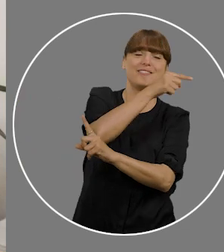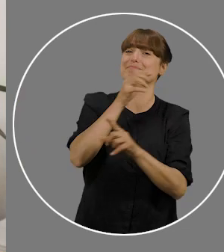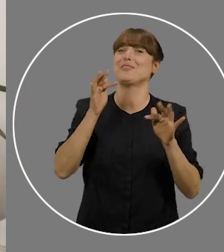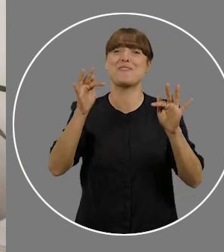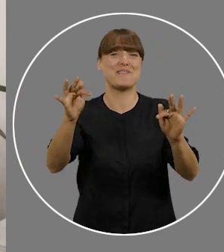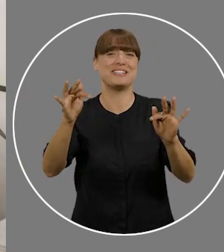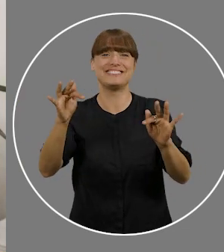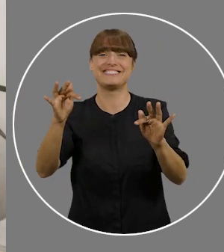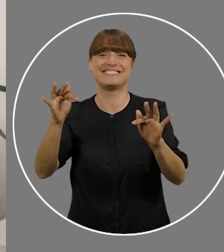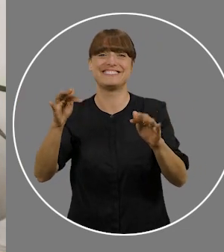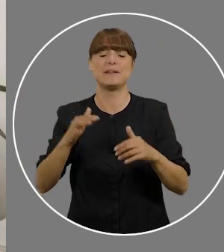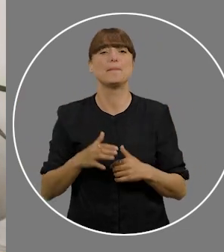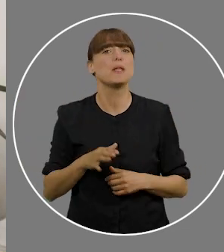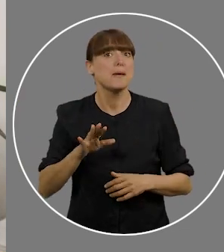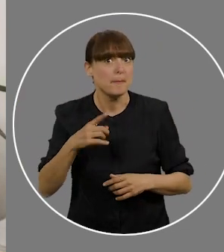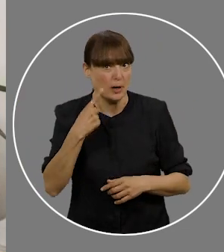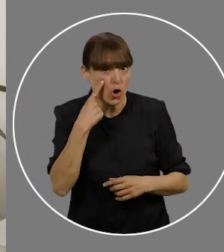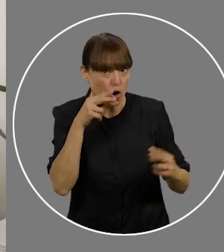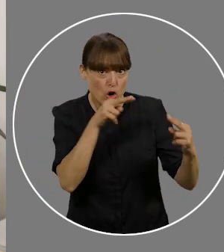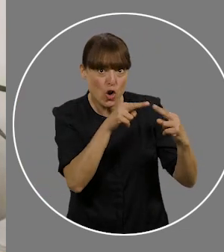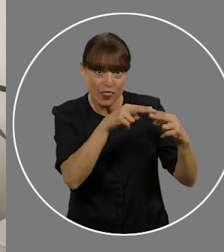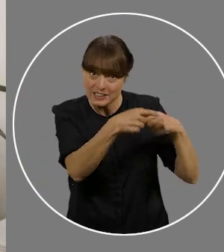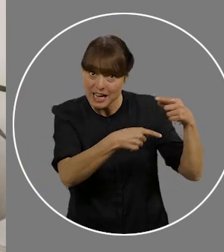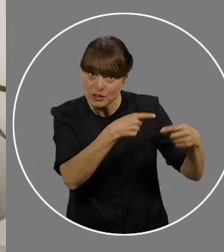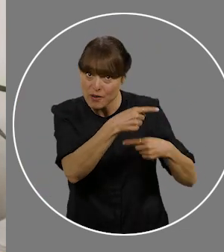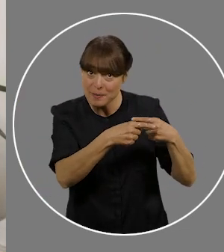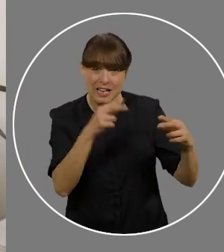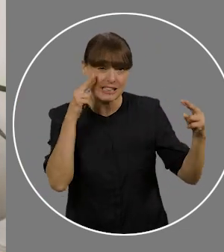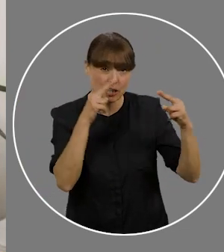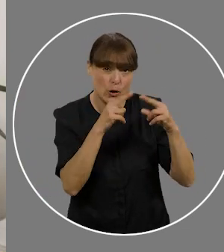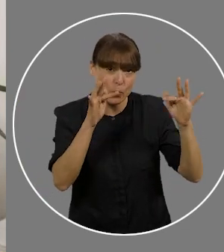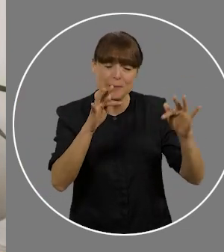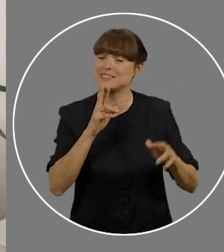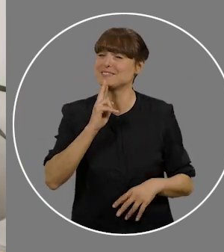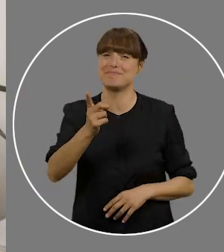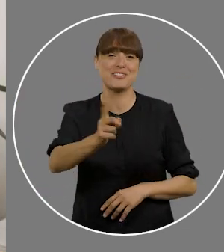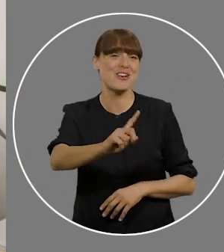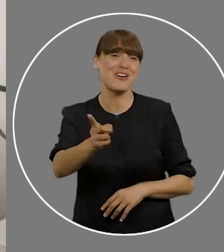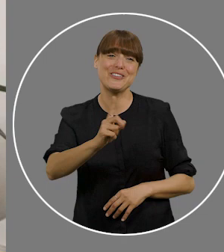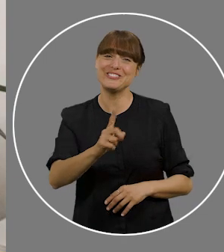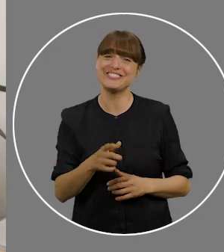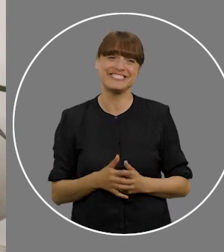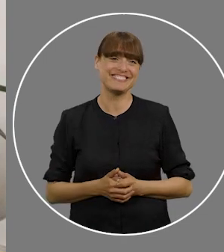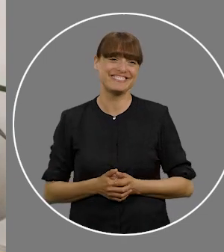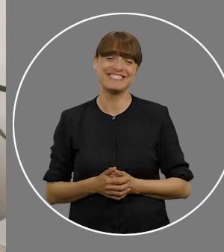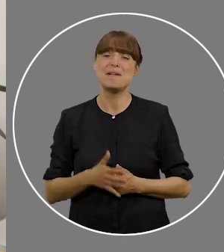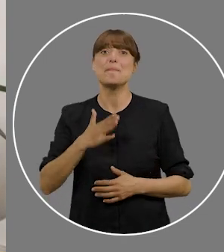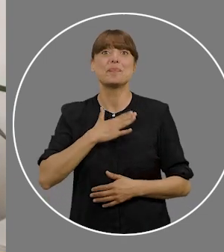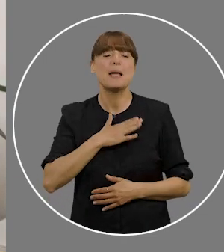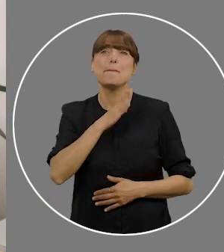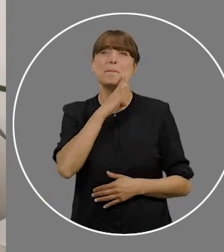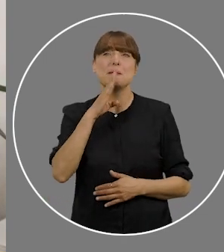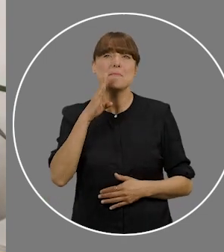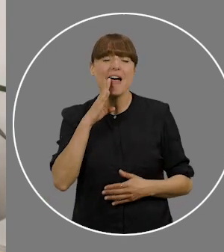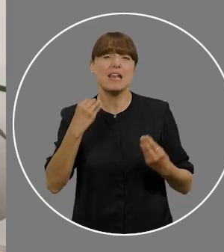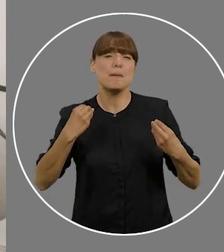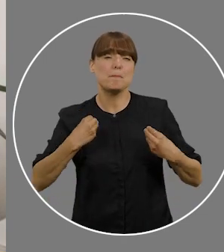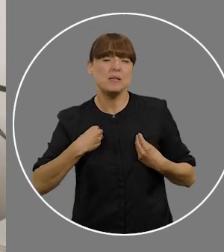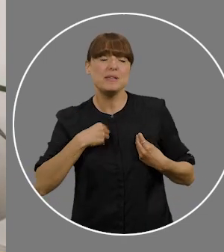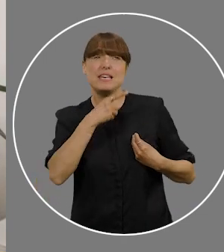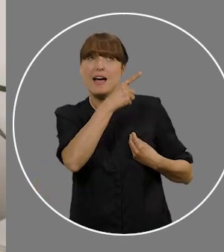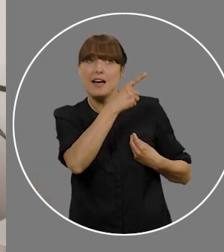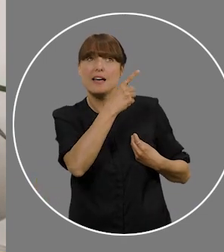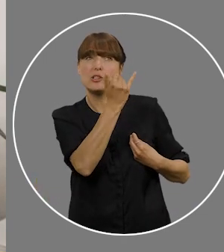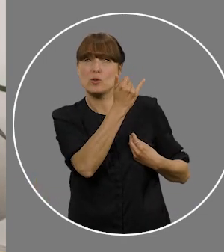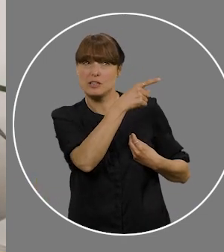volvió. Ya no volví más allí. ¿Ni a visitar a los vecinos, no, no, ni nada? No, no, ya no volví más. ¿Tenía familia entre los refugios? No, no, no, no. No, mi